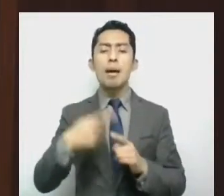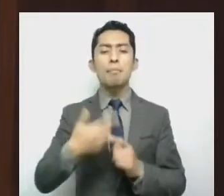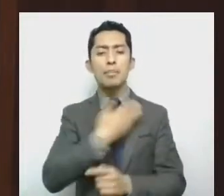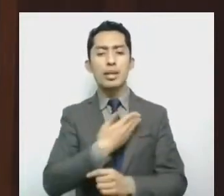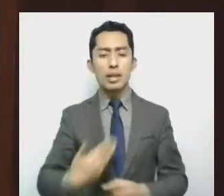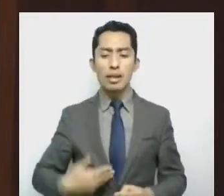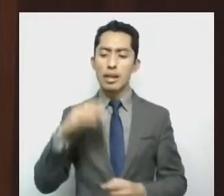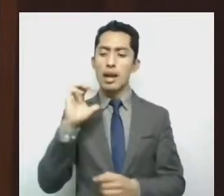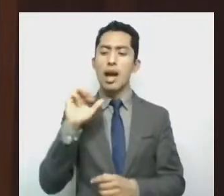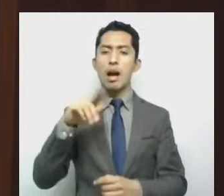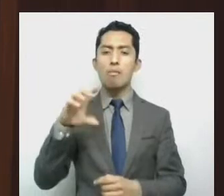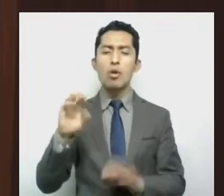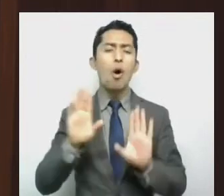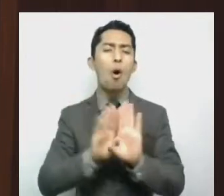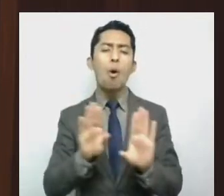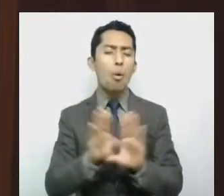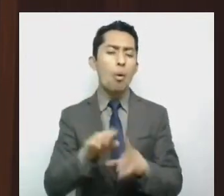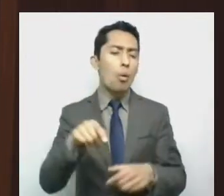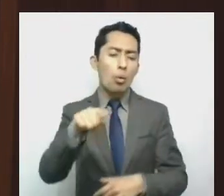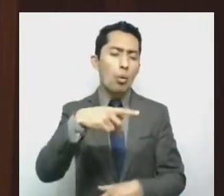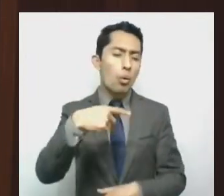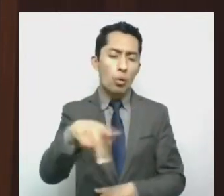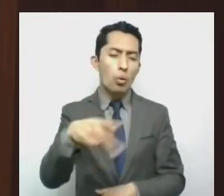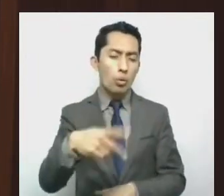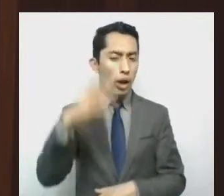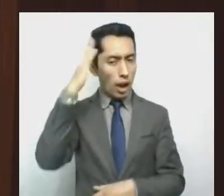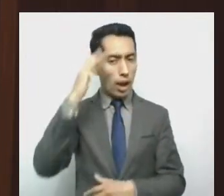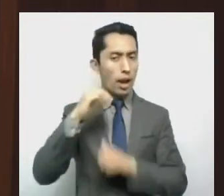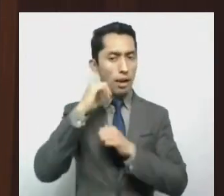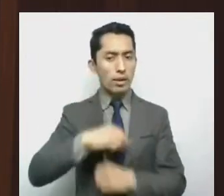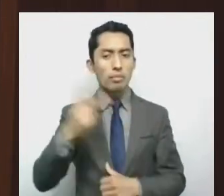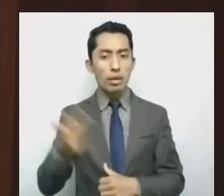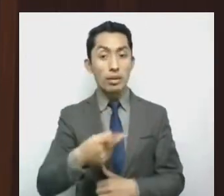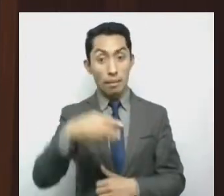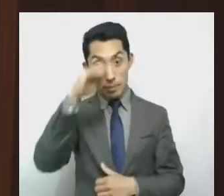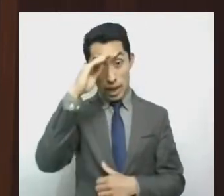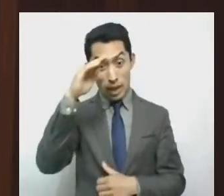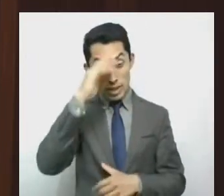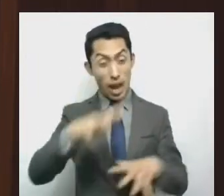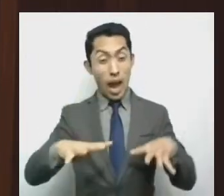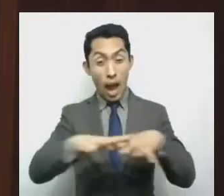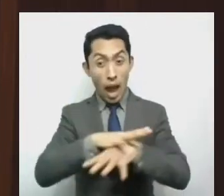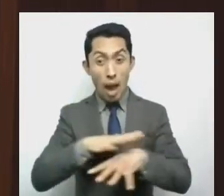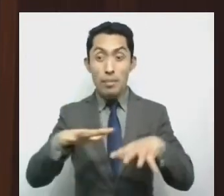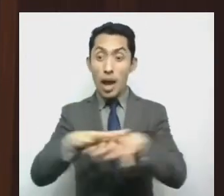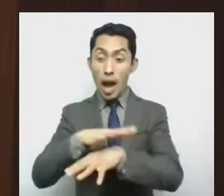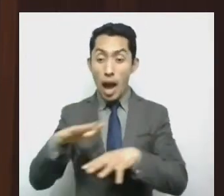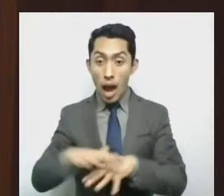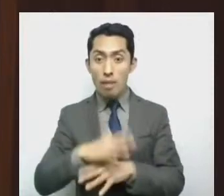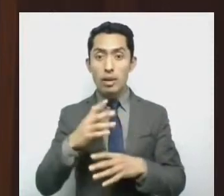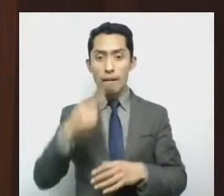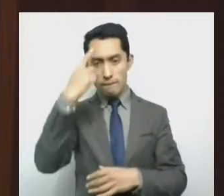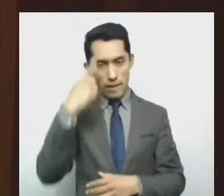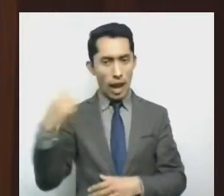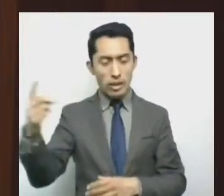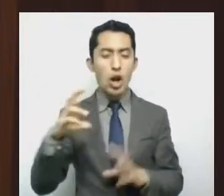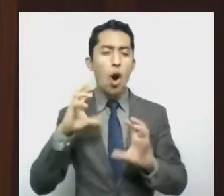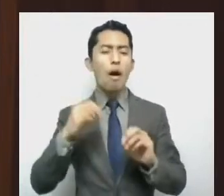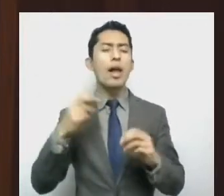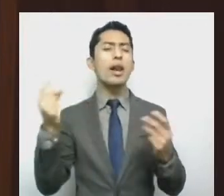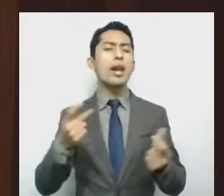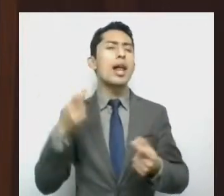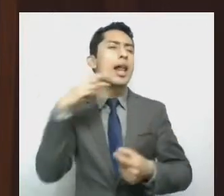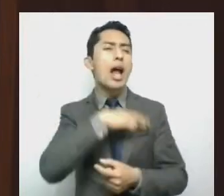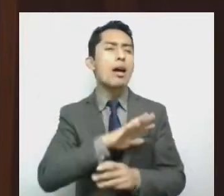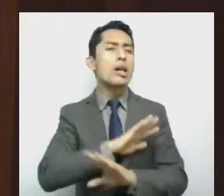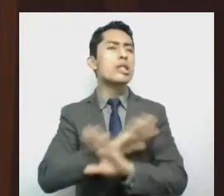nuestros dirigentes que esto iba a ser fácil o que iba a ser en automático y